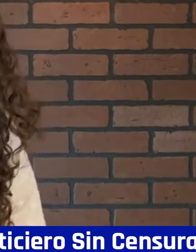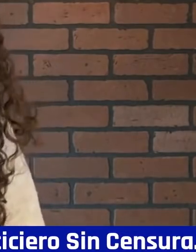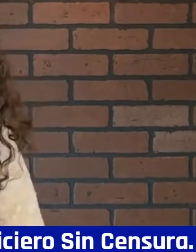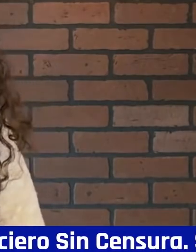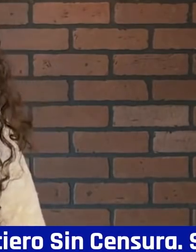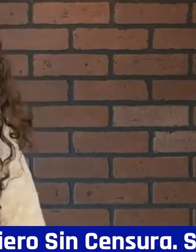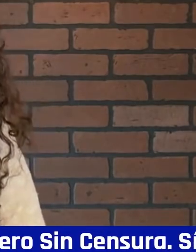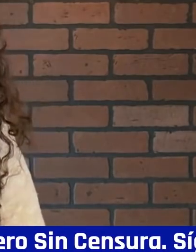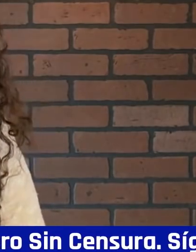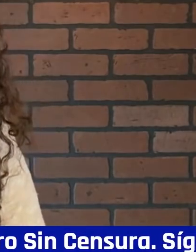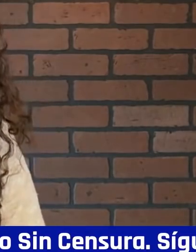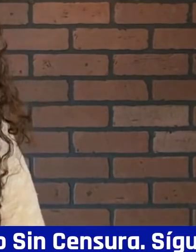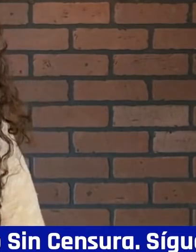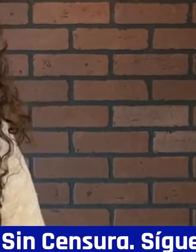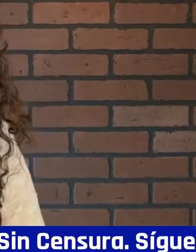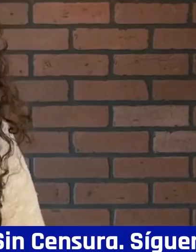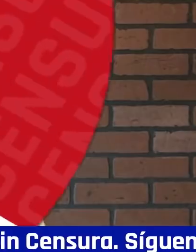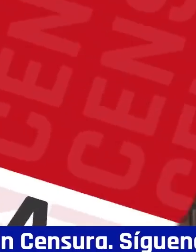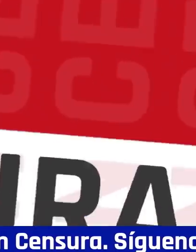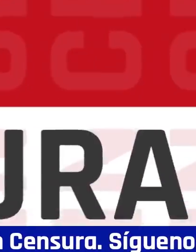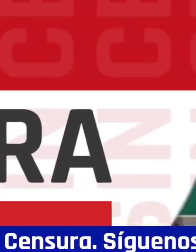de nuevo.